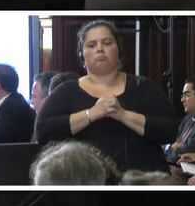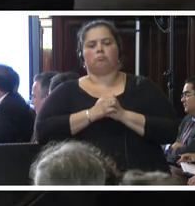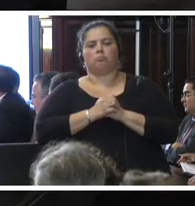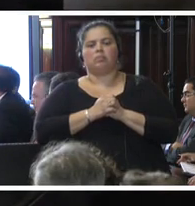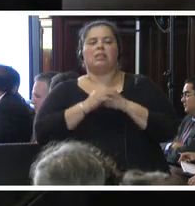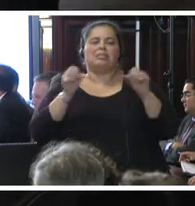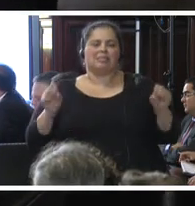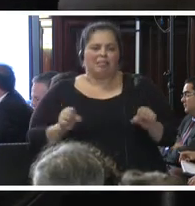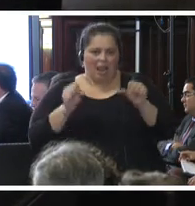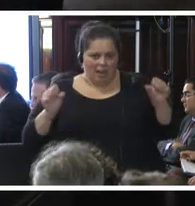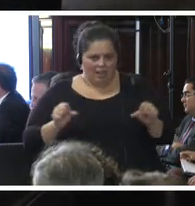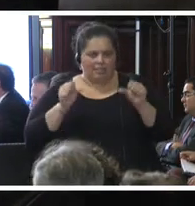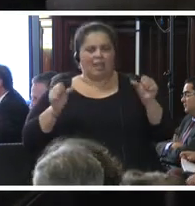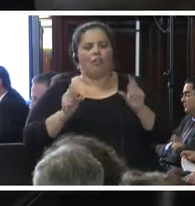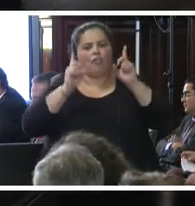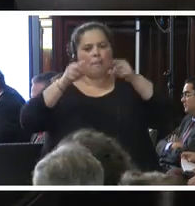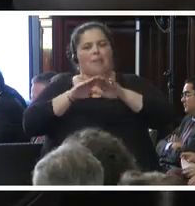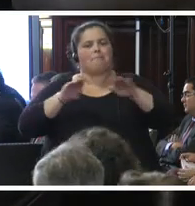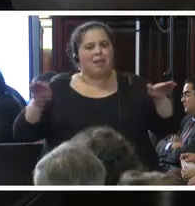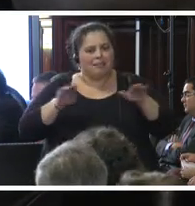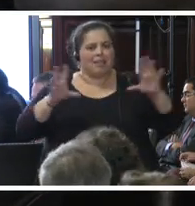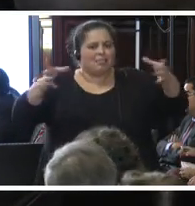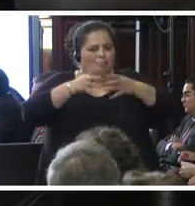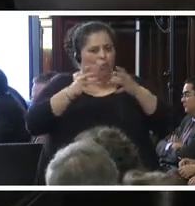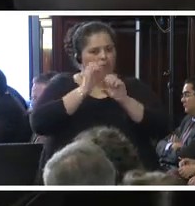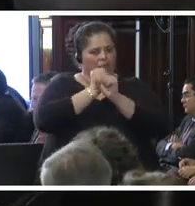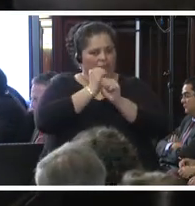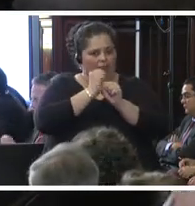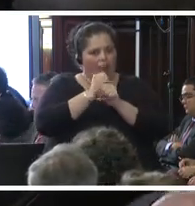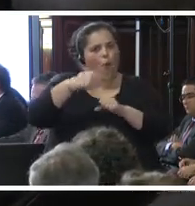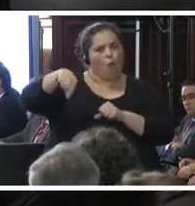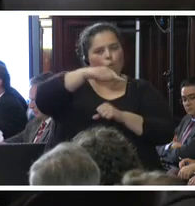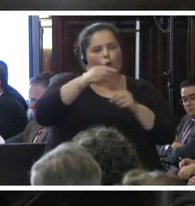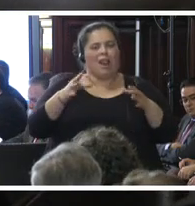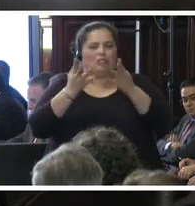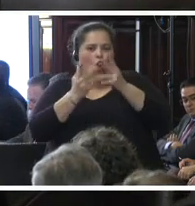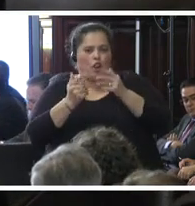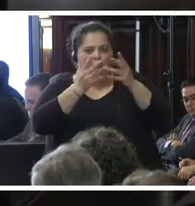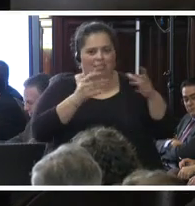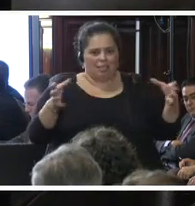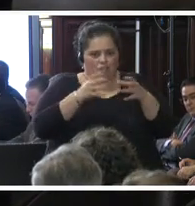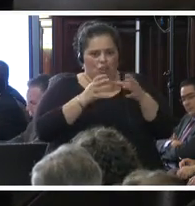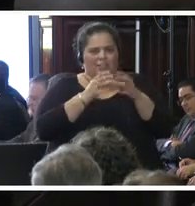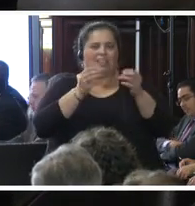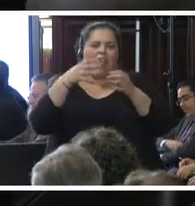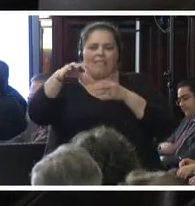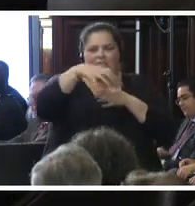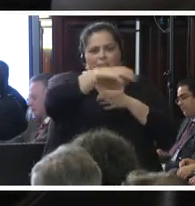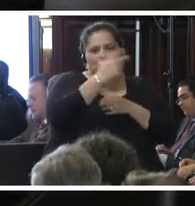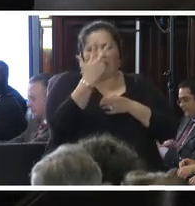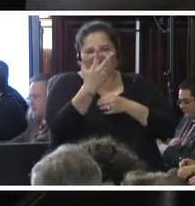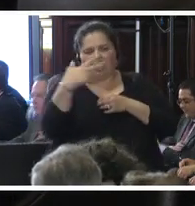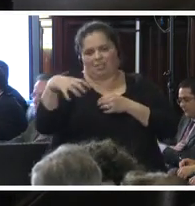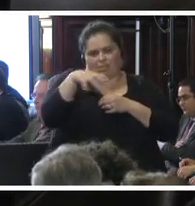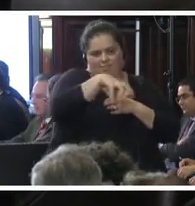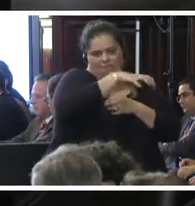Se han realizado mesas de trabajo con las organizaciones y se han dividido en tres grandes aspectos. Uno,